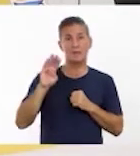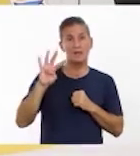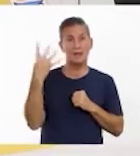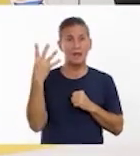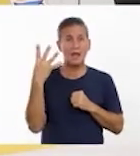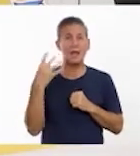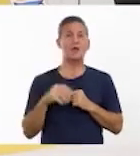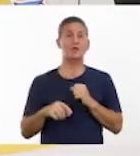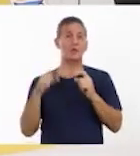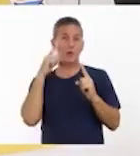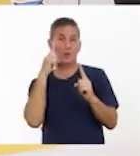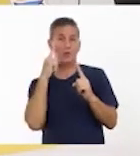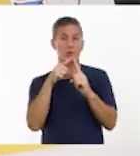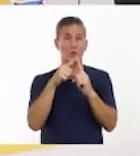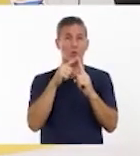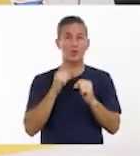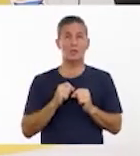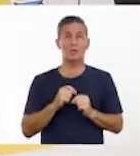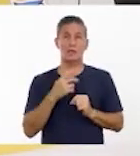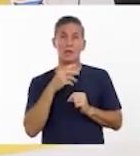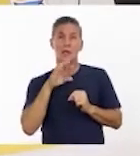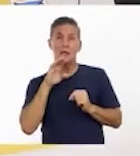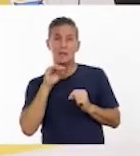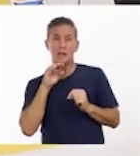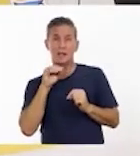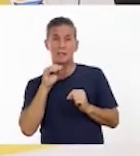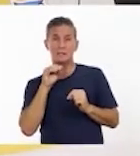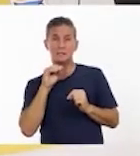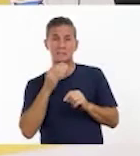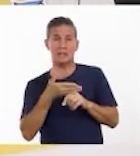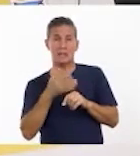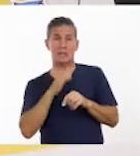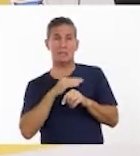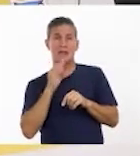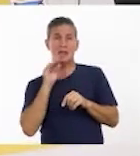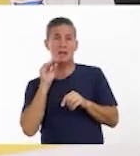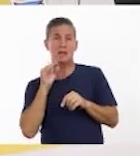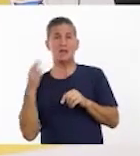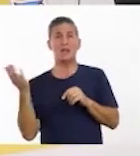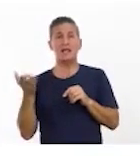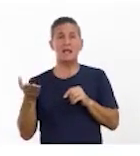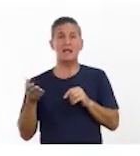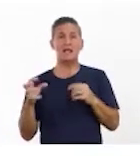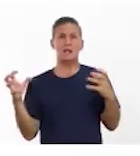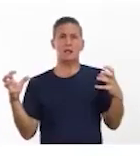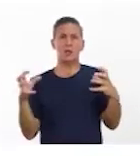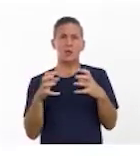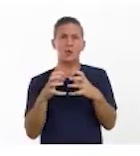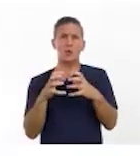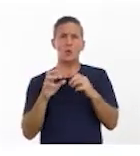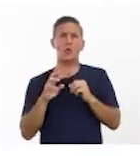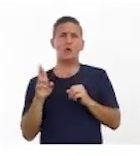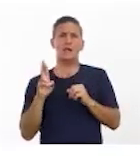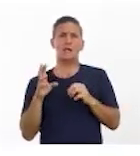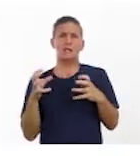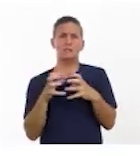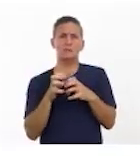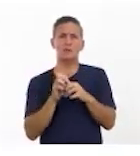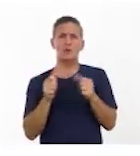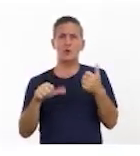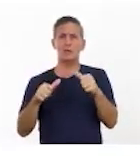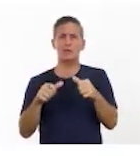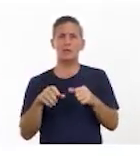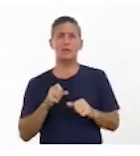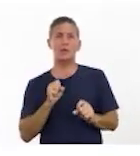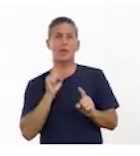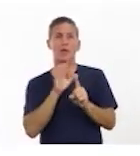El cuarto objetivo es predecir el cambio en la velocidad de una reacción química a partir